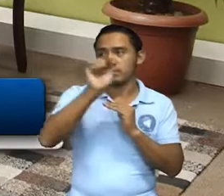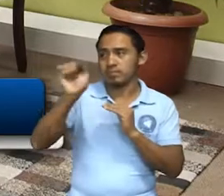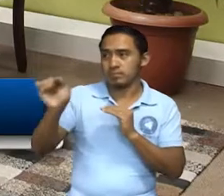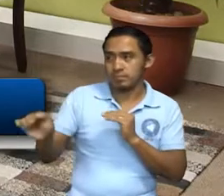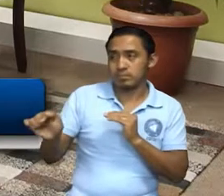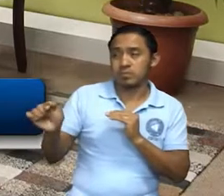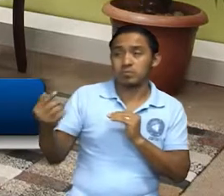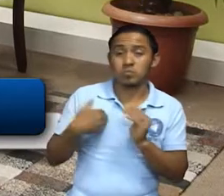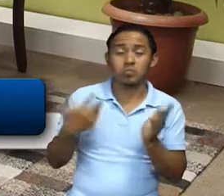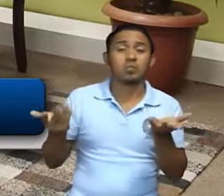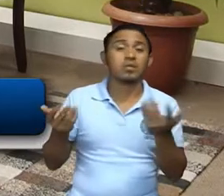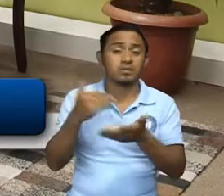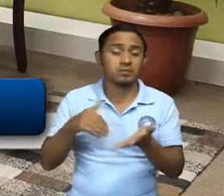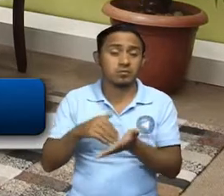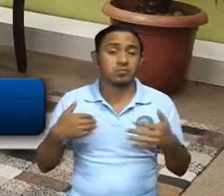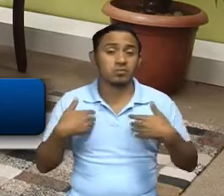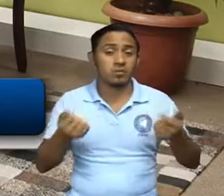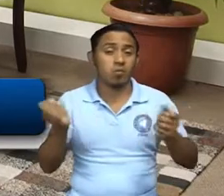una solución, ¿ya?